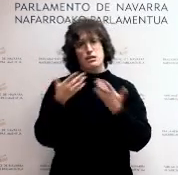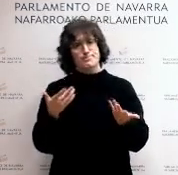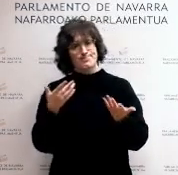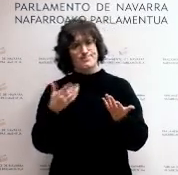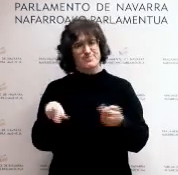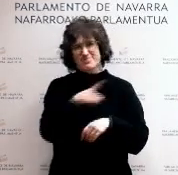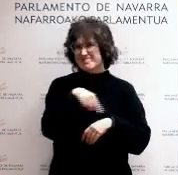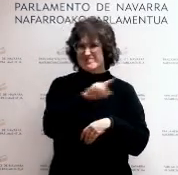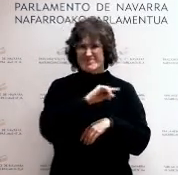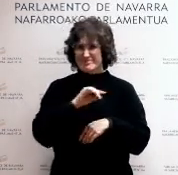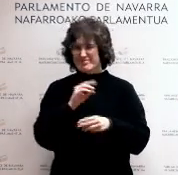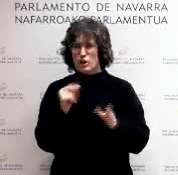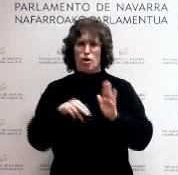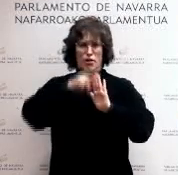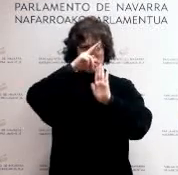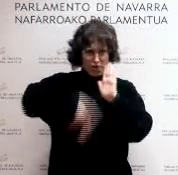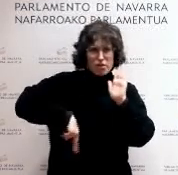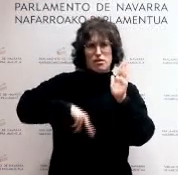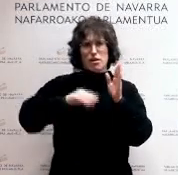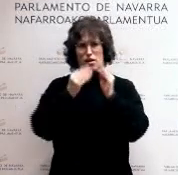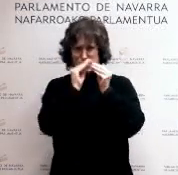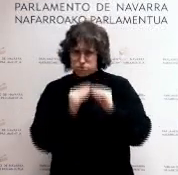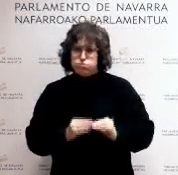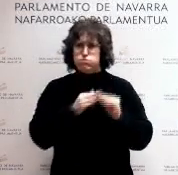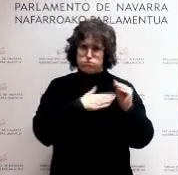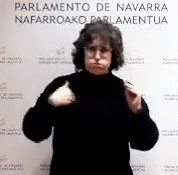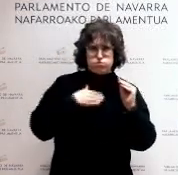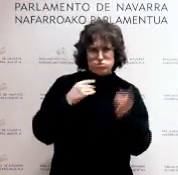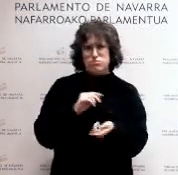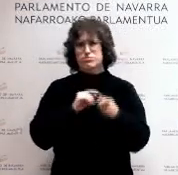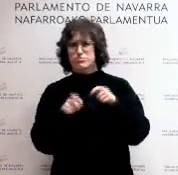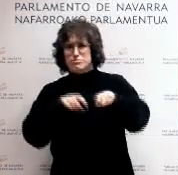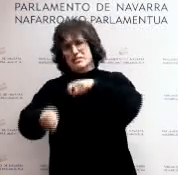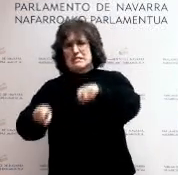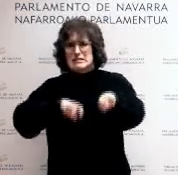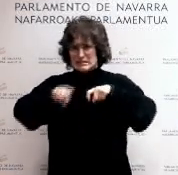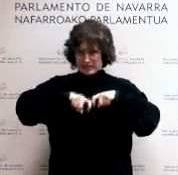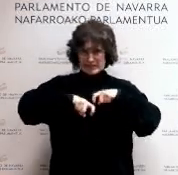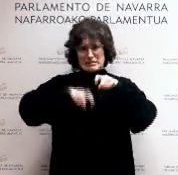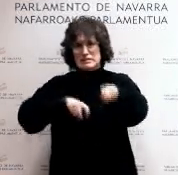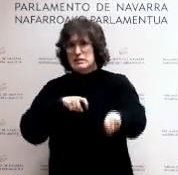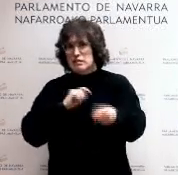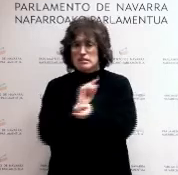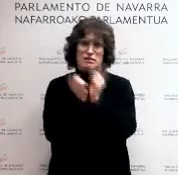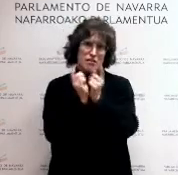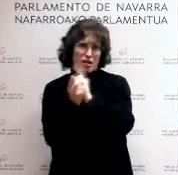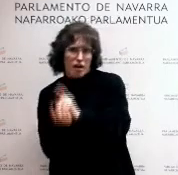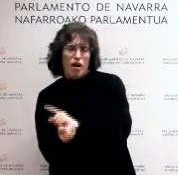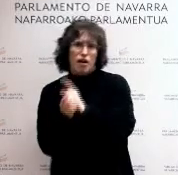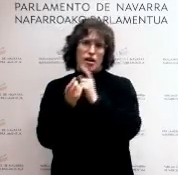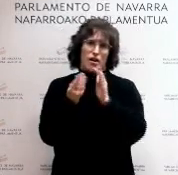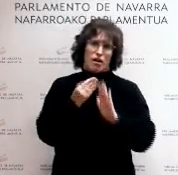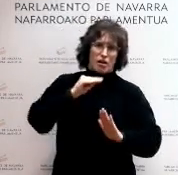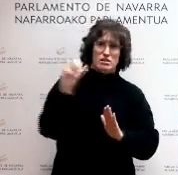ustedes, las idas y venidas, las correcciones y las modificaciones constantes de la normativa, que añaden, en general, pues